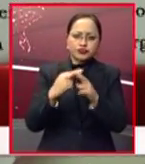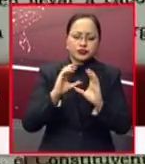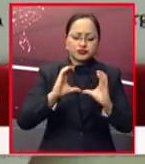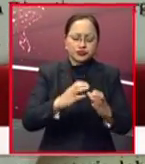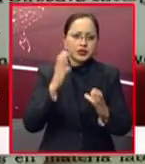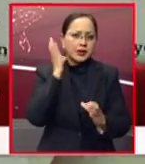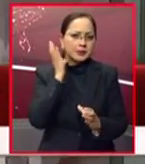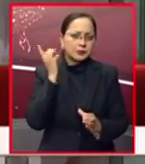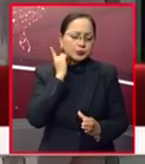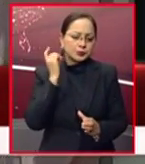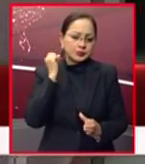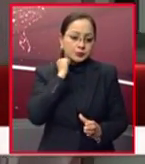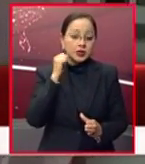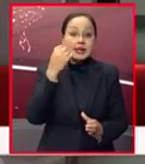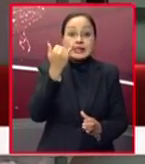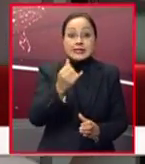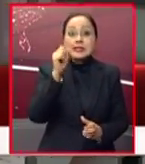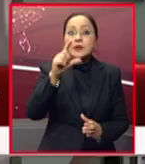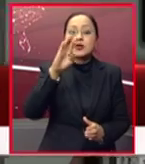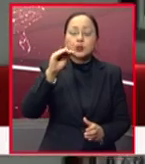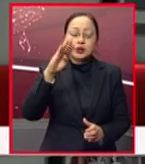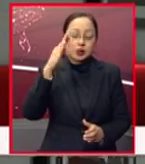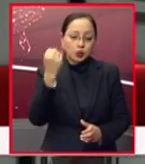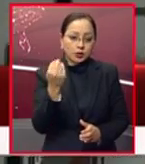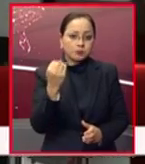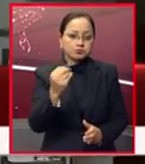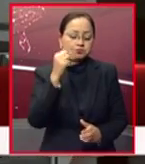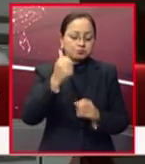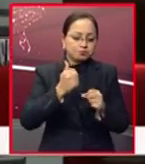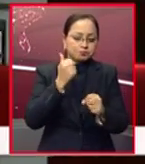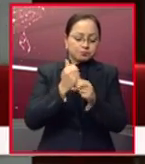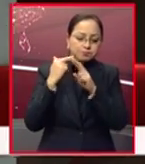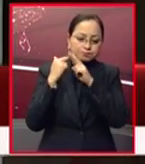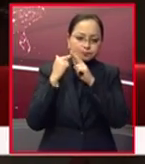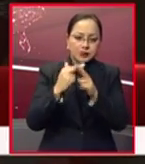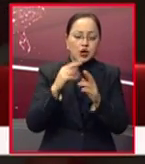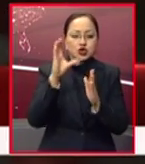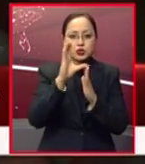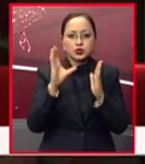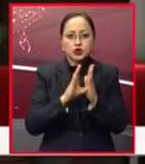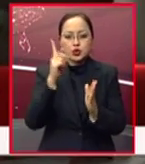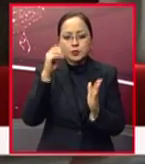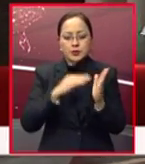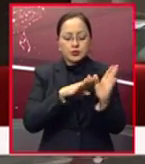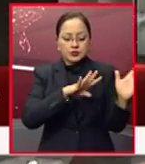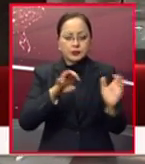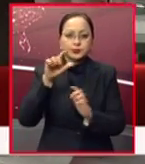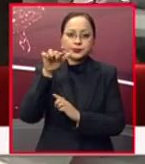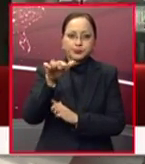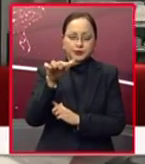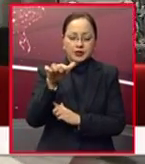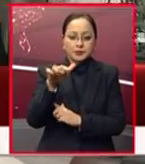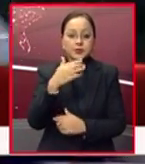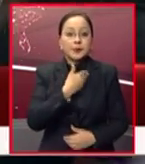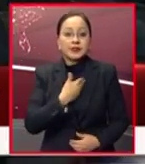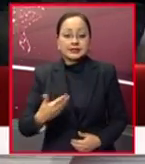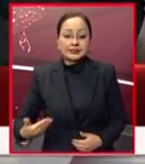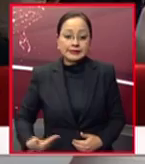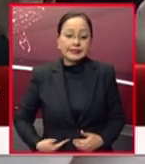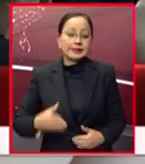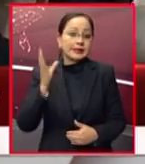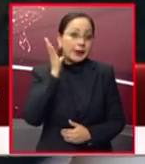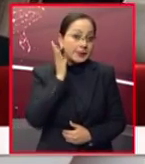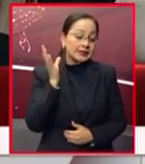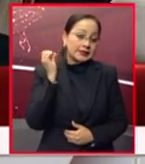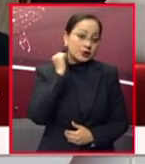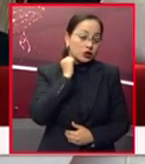y 99 aniversario de la promulgación de la Constitución de 1917. Los presidentes de las cámaras de